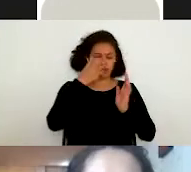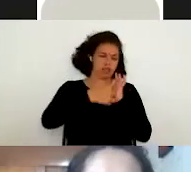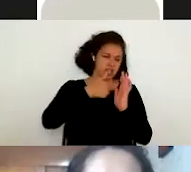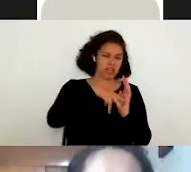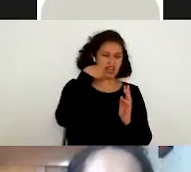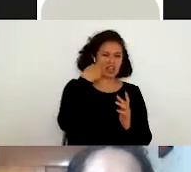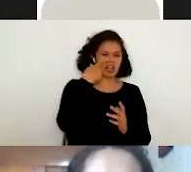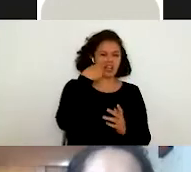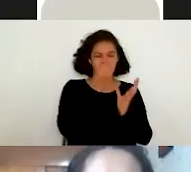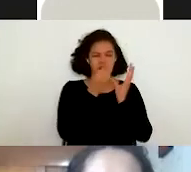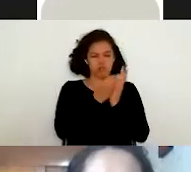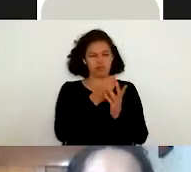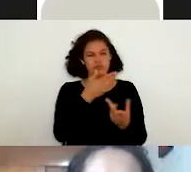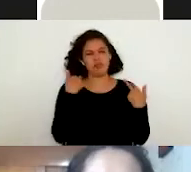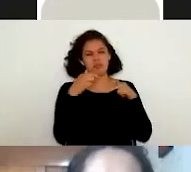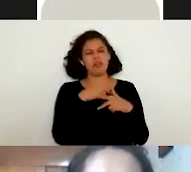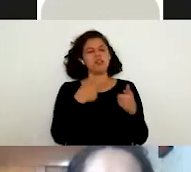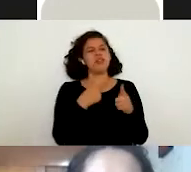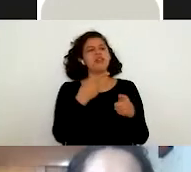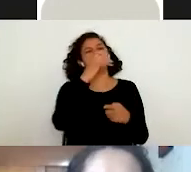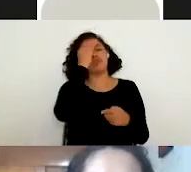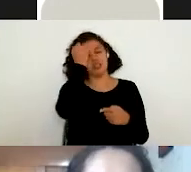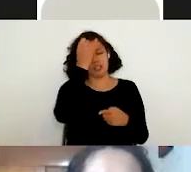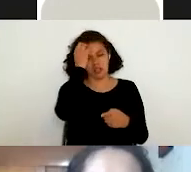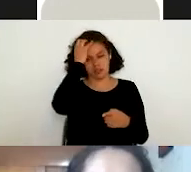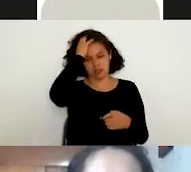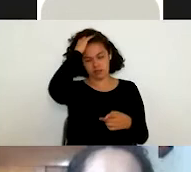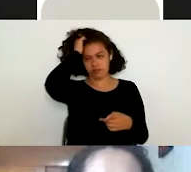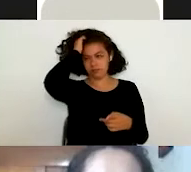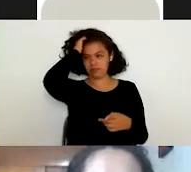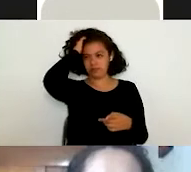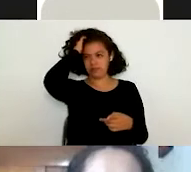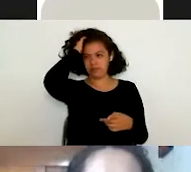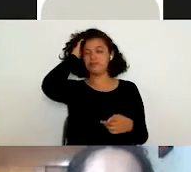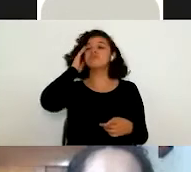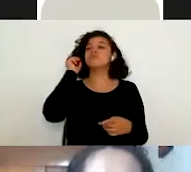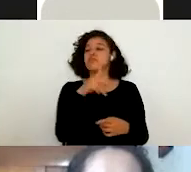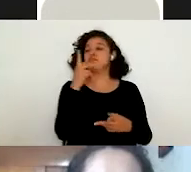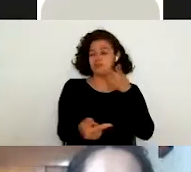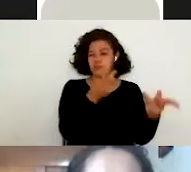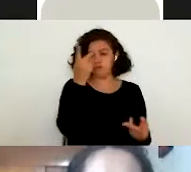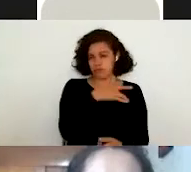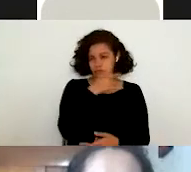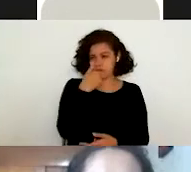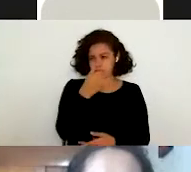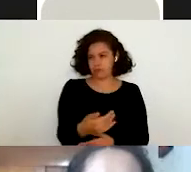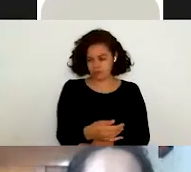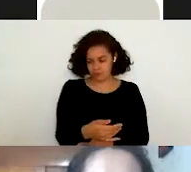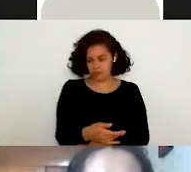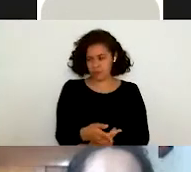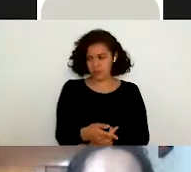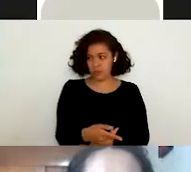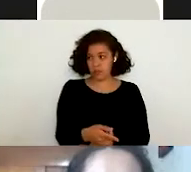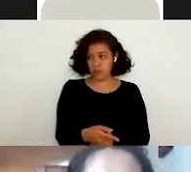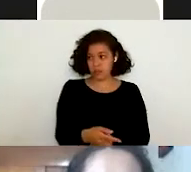¿no? E incluso podríamos hacer encuestas, ¿no? Cuestionarios de satisfacción para